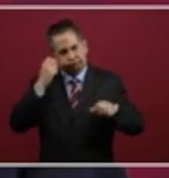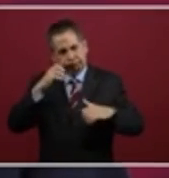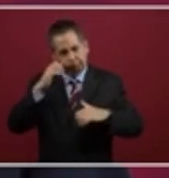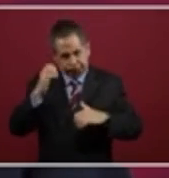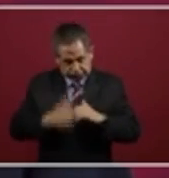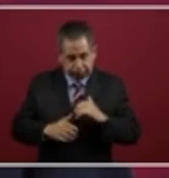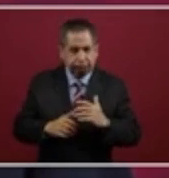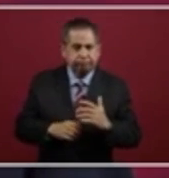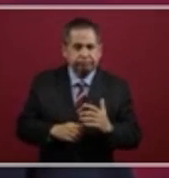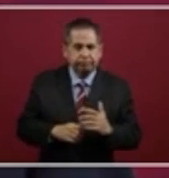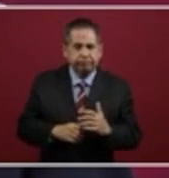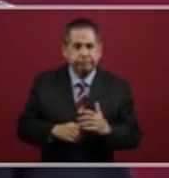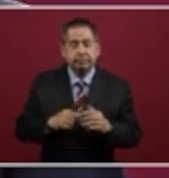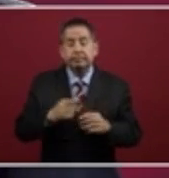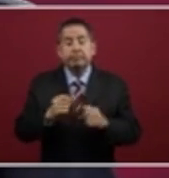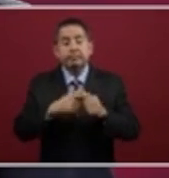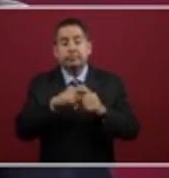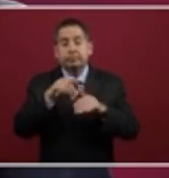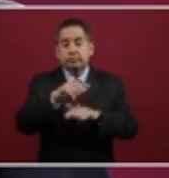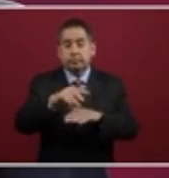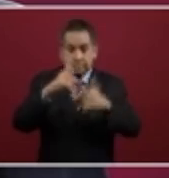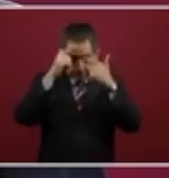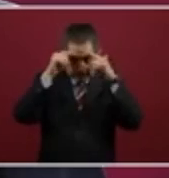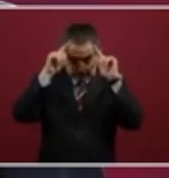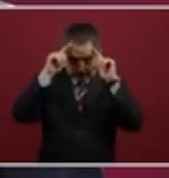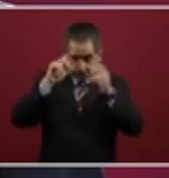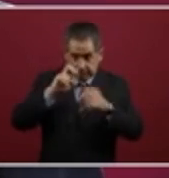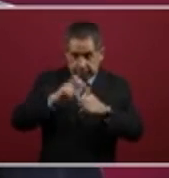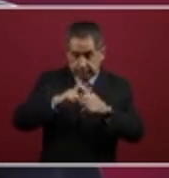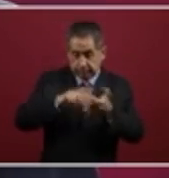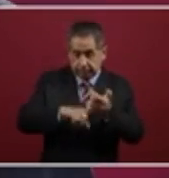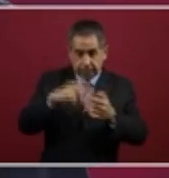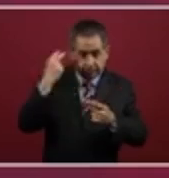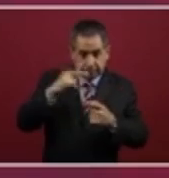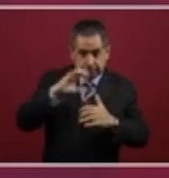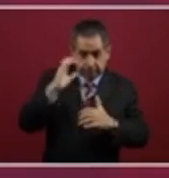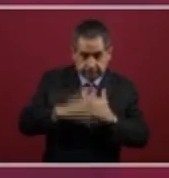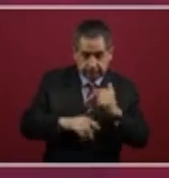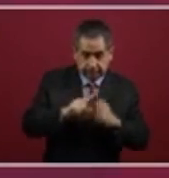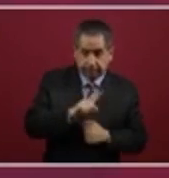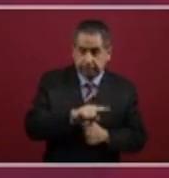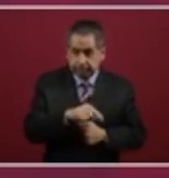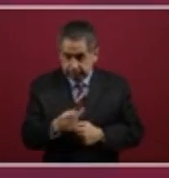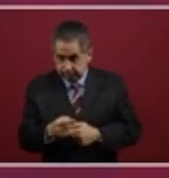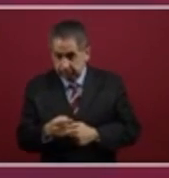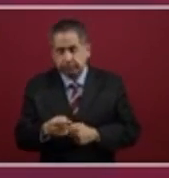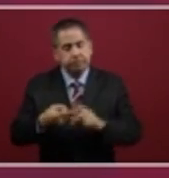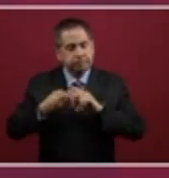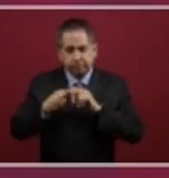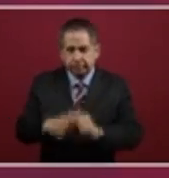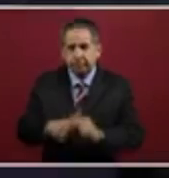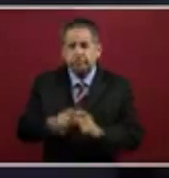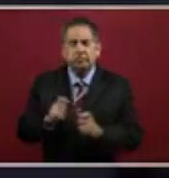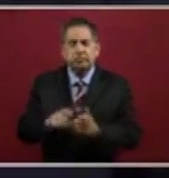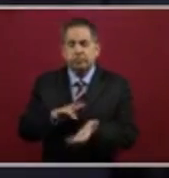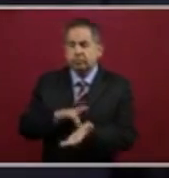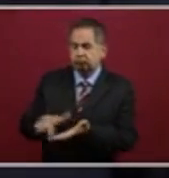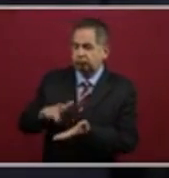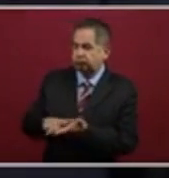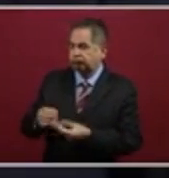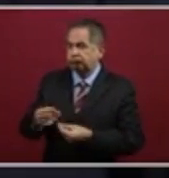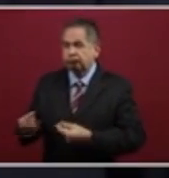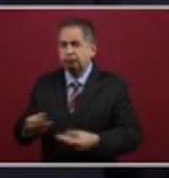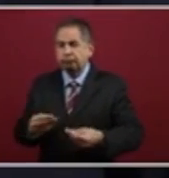de la Marina en Veracruz, en Yanga iniciamos el apoyo